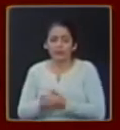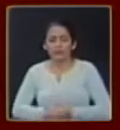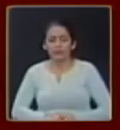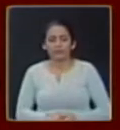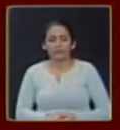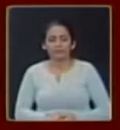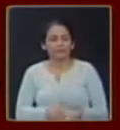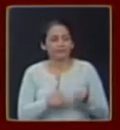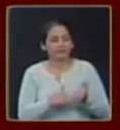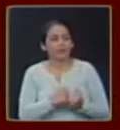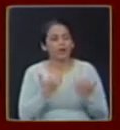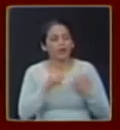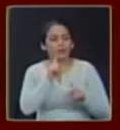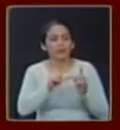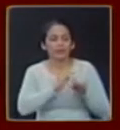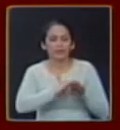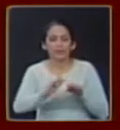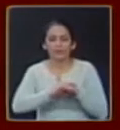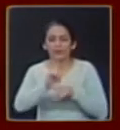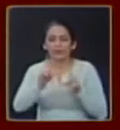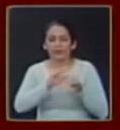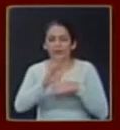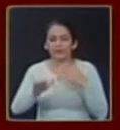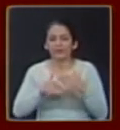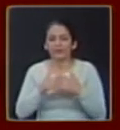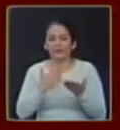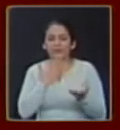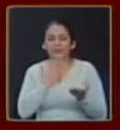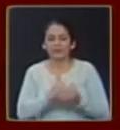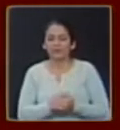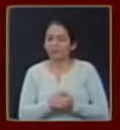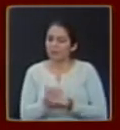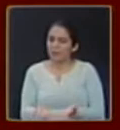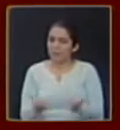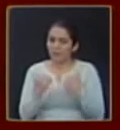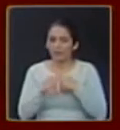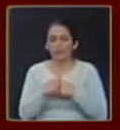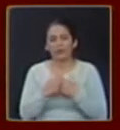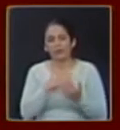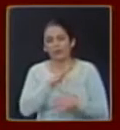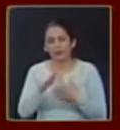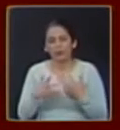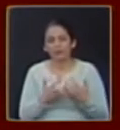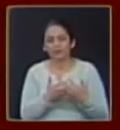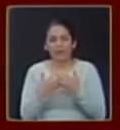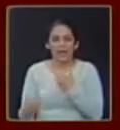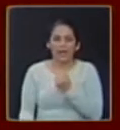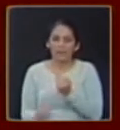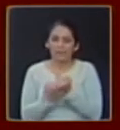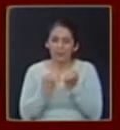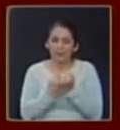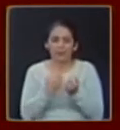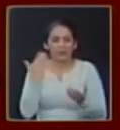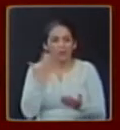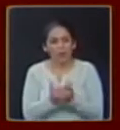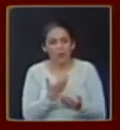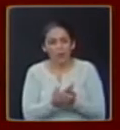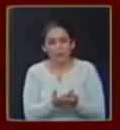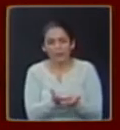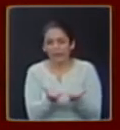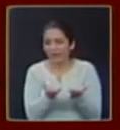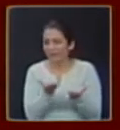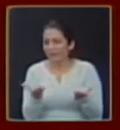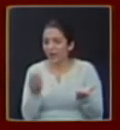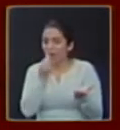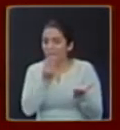Sí. Quiero pedirle que haga una invitación para todos nuestros televidentes, para que asistan, para que se unan a esta iniciativa, porque como lo mencionaba al inicio, además